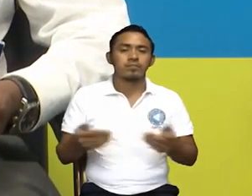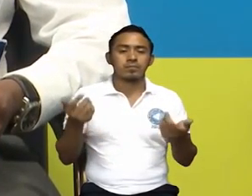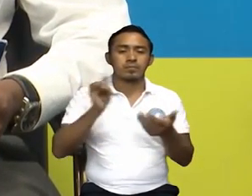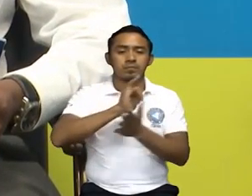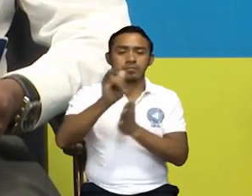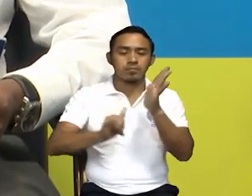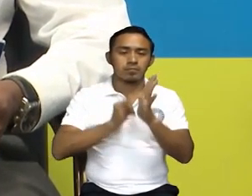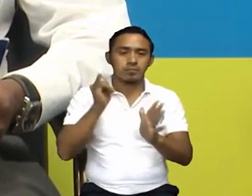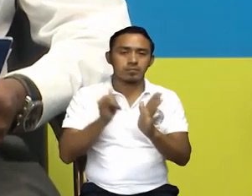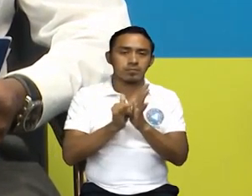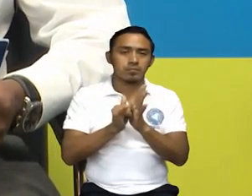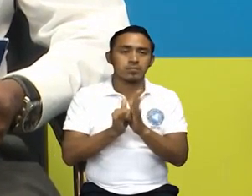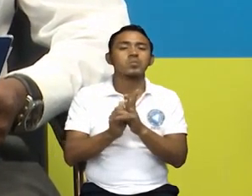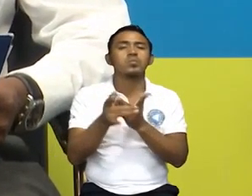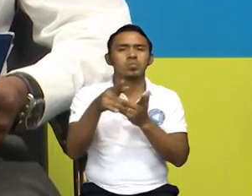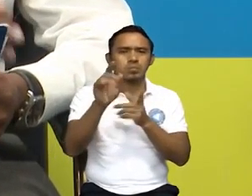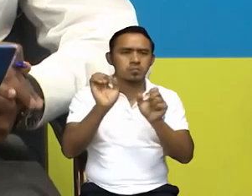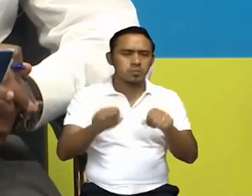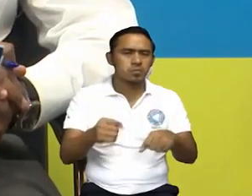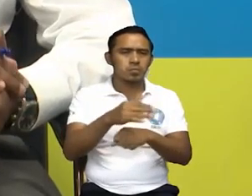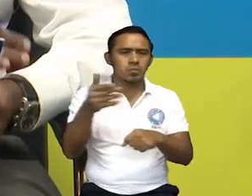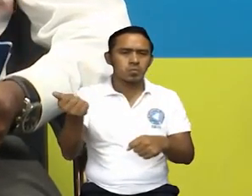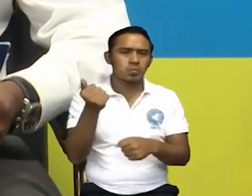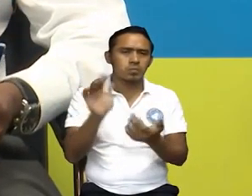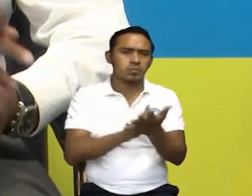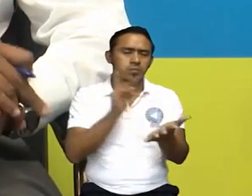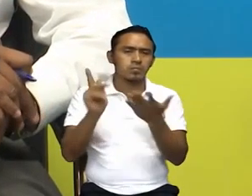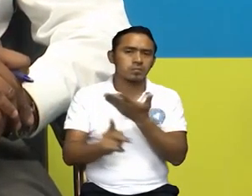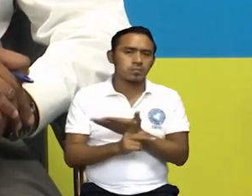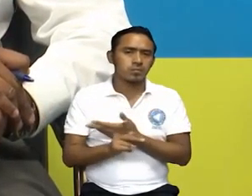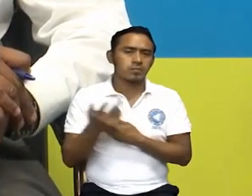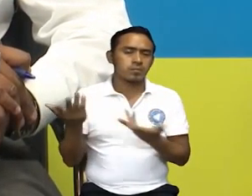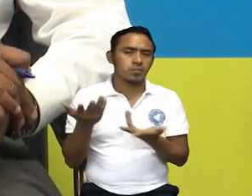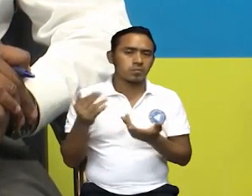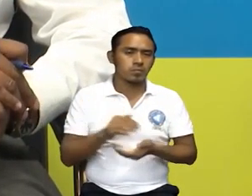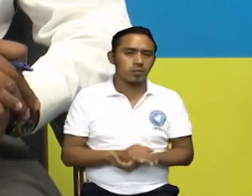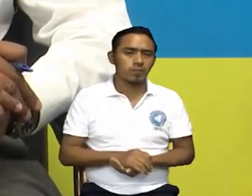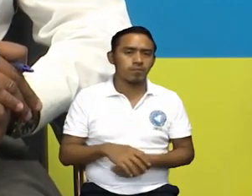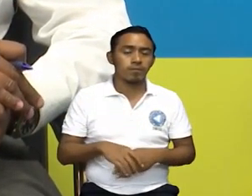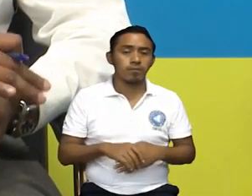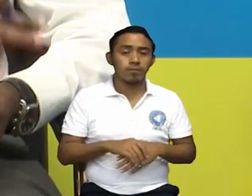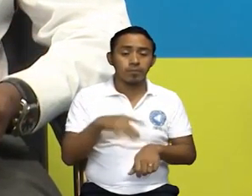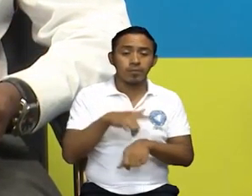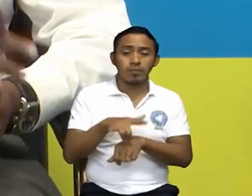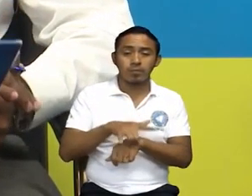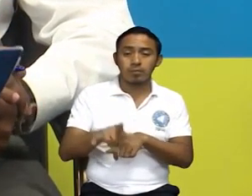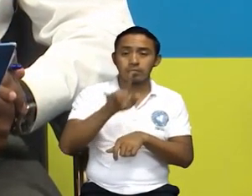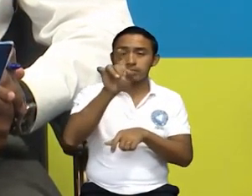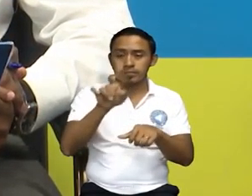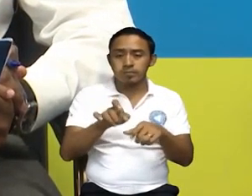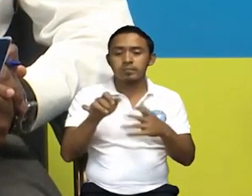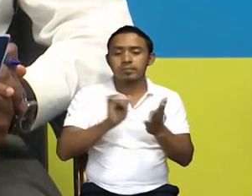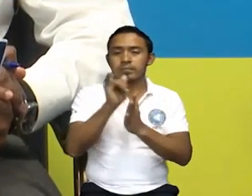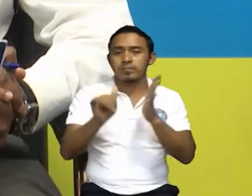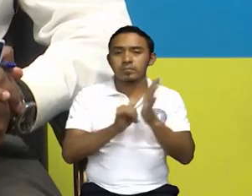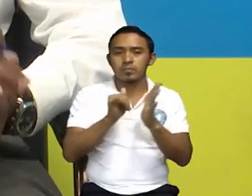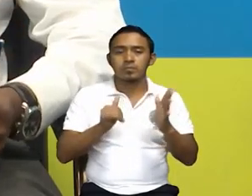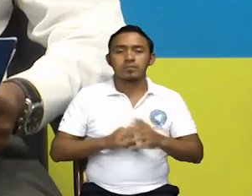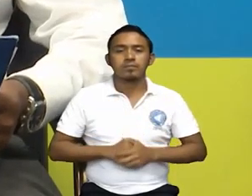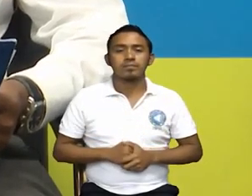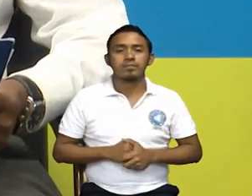YouTube. Usted puede ver este y otros programas buscándonos en el buscador de YouTube como Asamblea TV